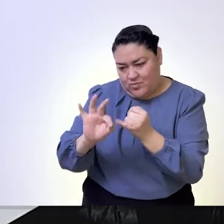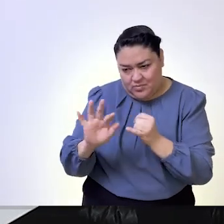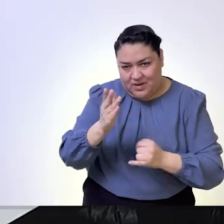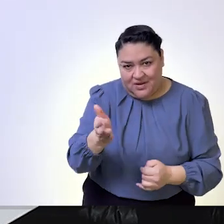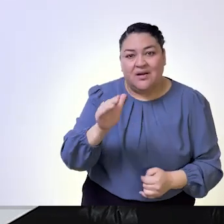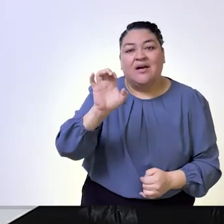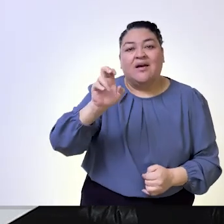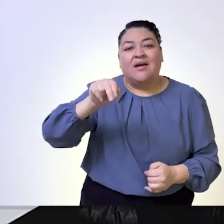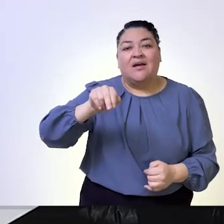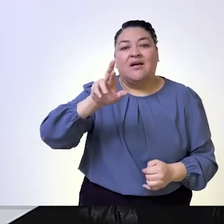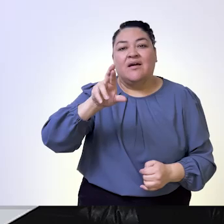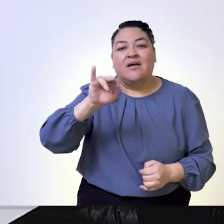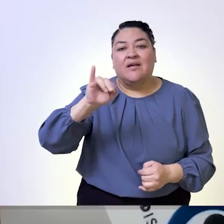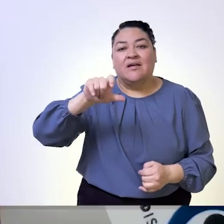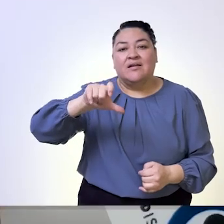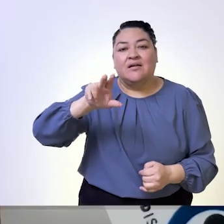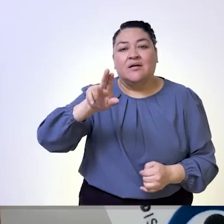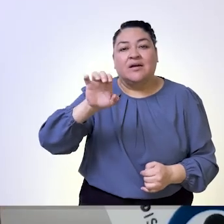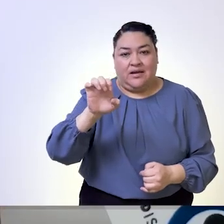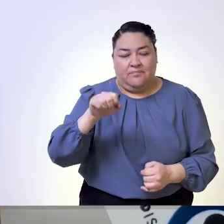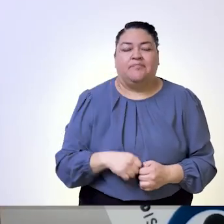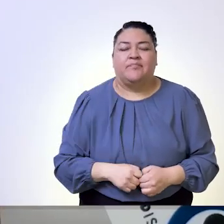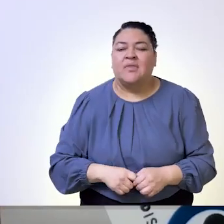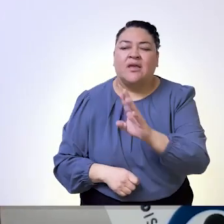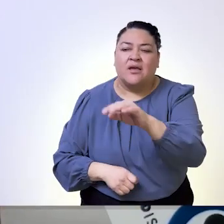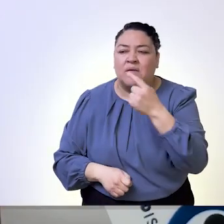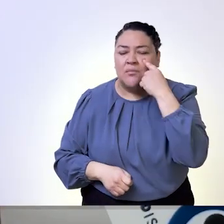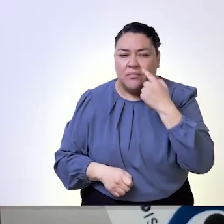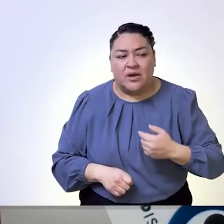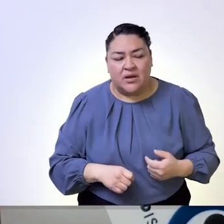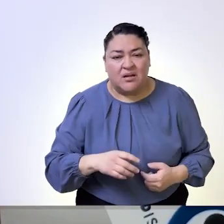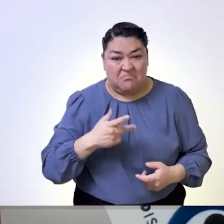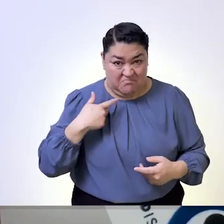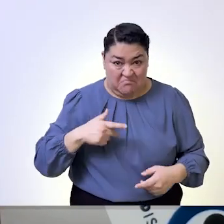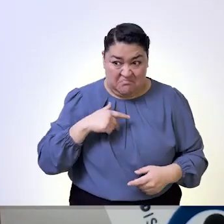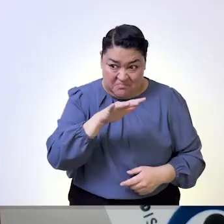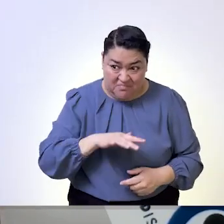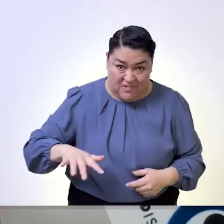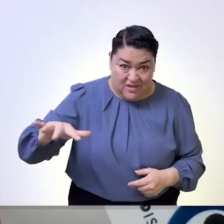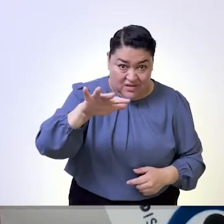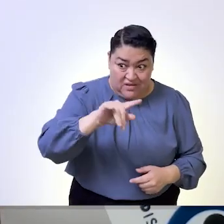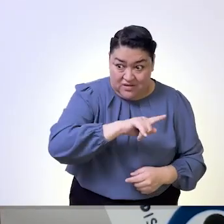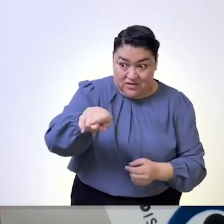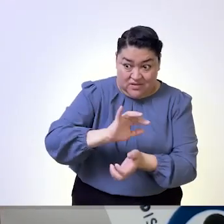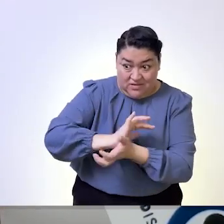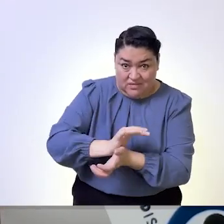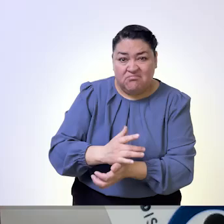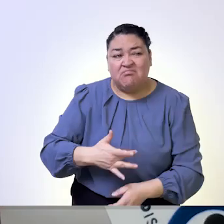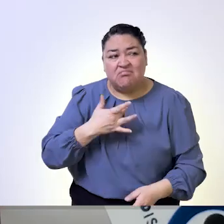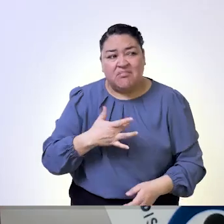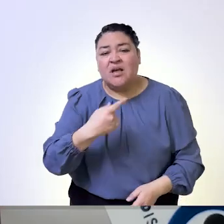pregunta para ti, Enrique. Y ¿existe hoy una cultura de denuncia de las